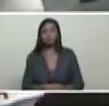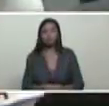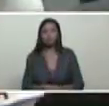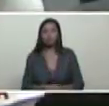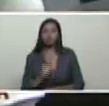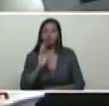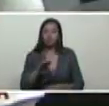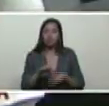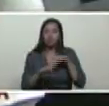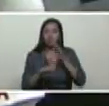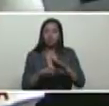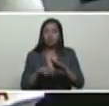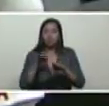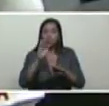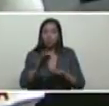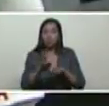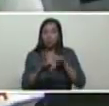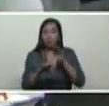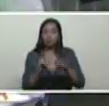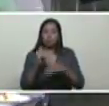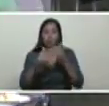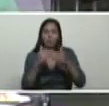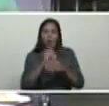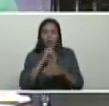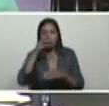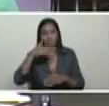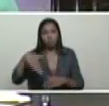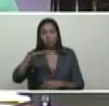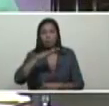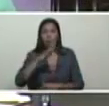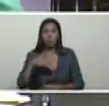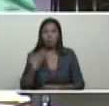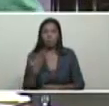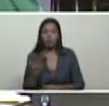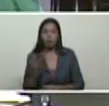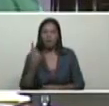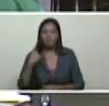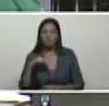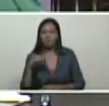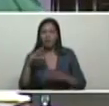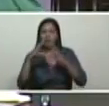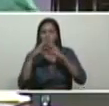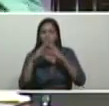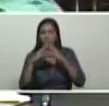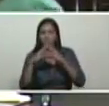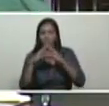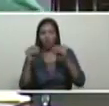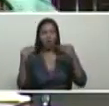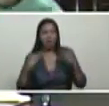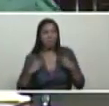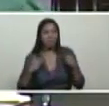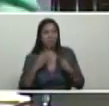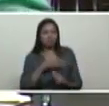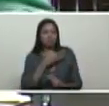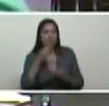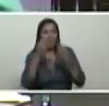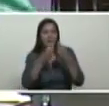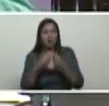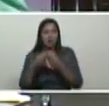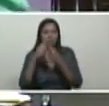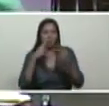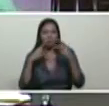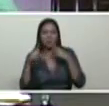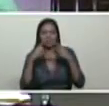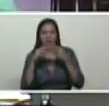reafirmación patriótica para que nuestro pueblo tenga en todas las dimensiones de la vida social, económica,